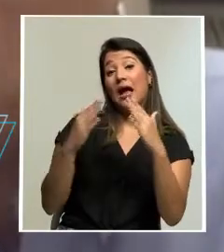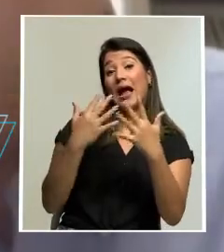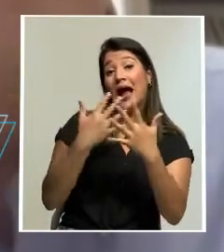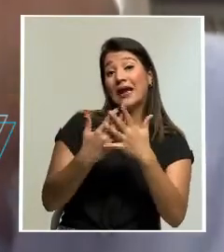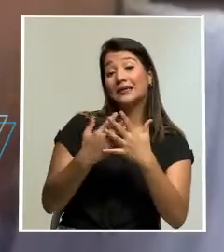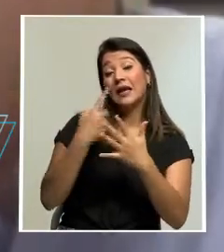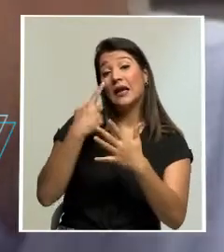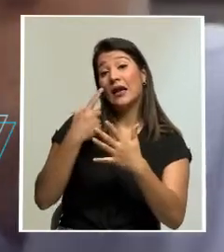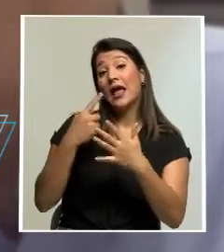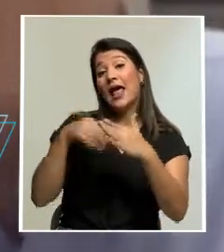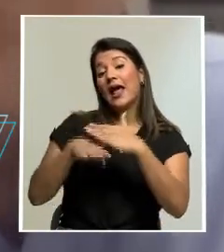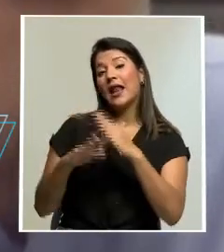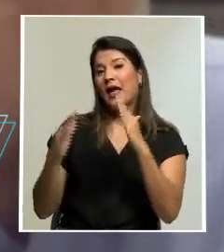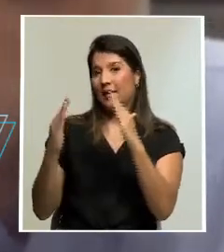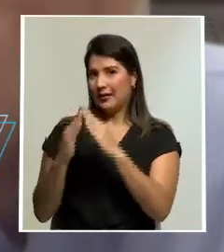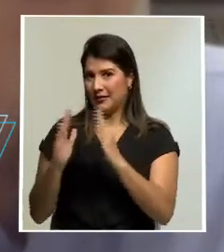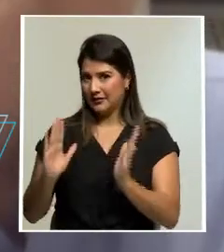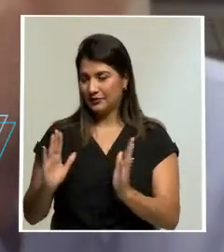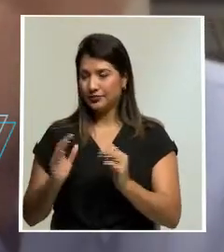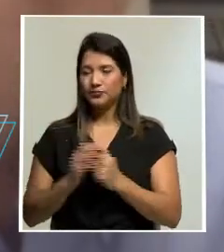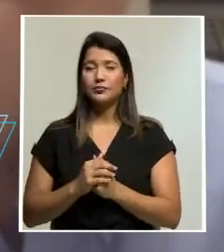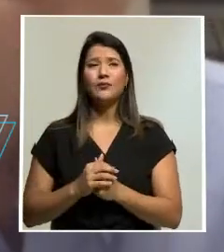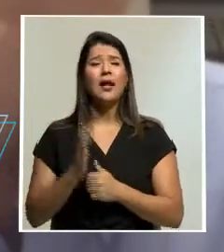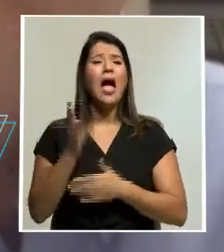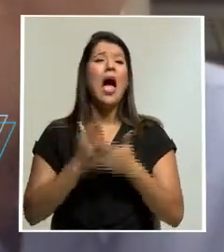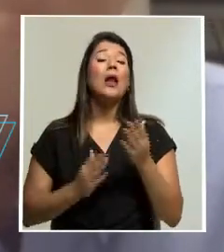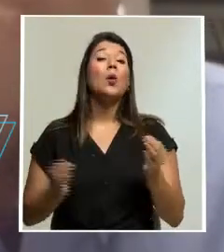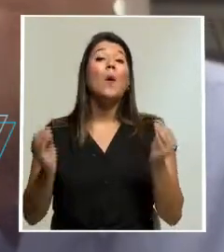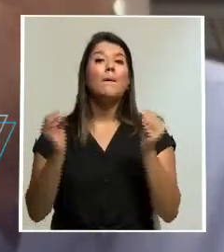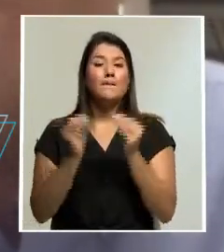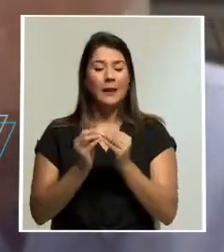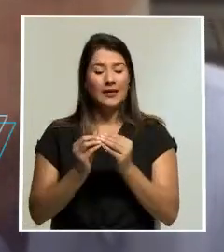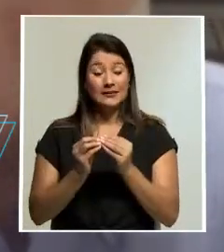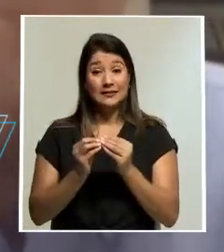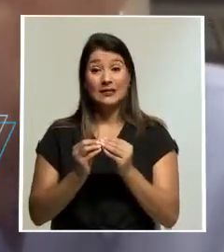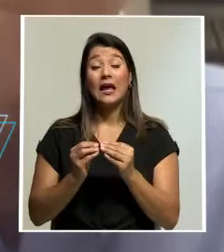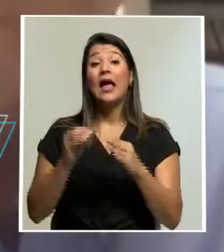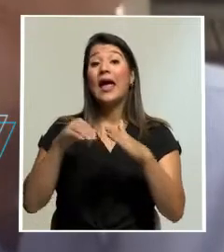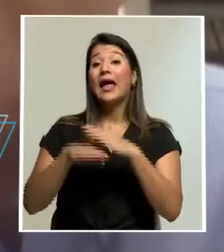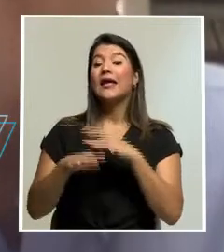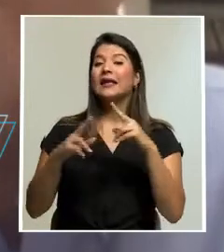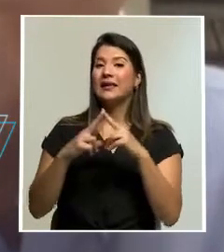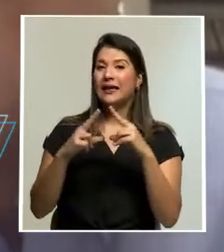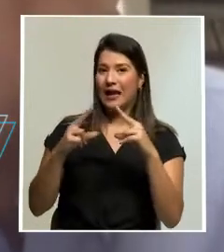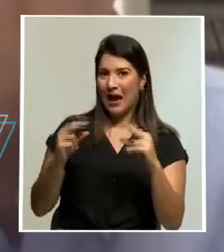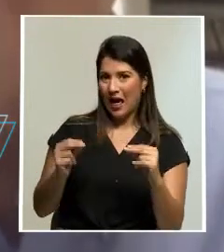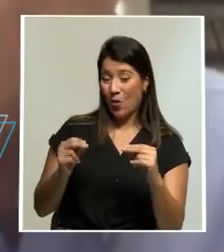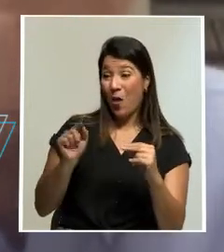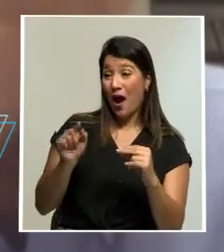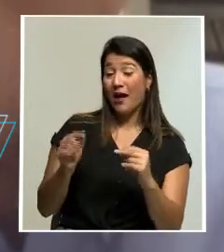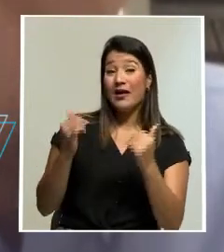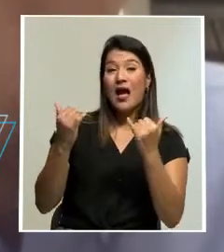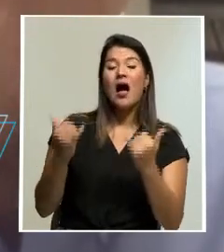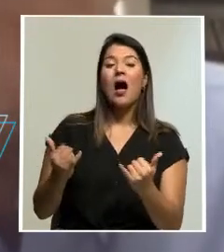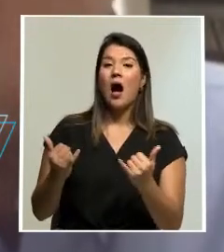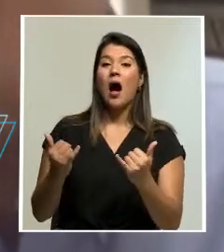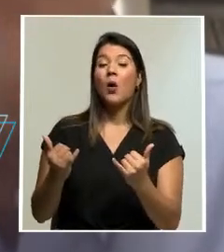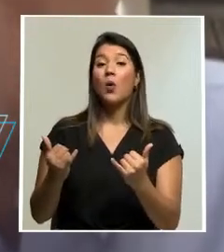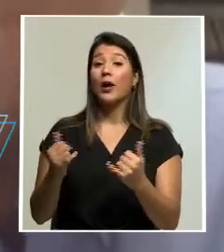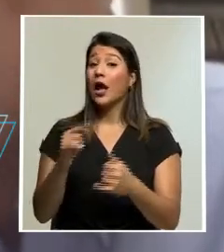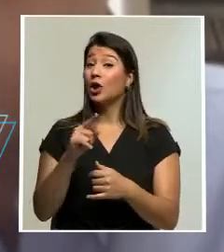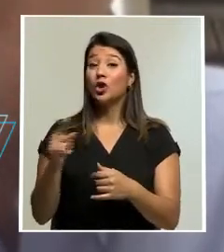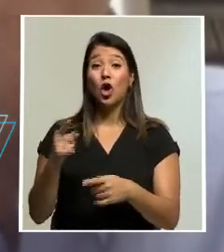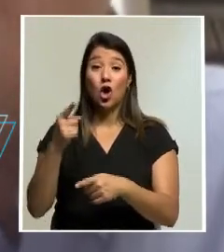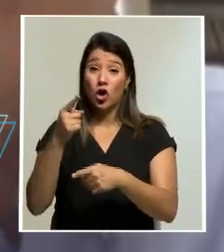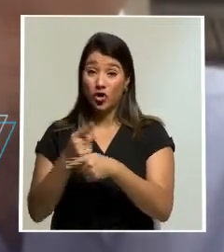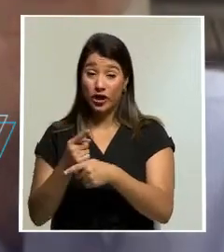otro hecho que creo yo que es verdaderamente inusitado. En Nicaragua ha sido convertido en un delito el que los